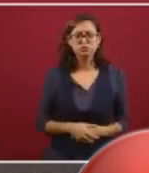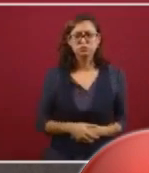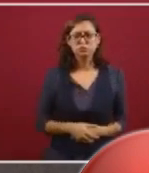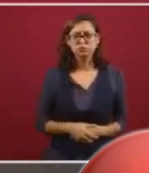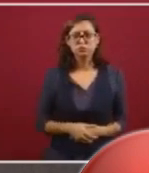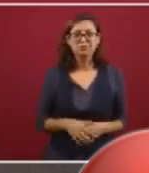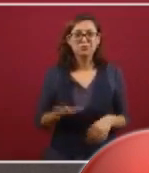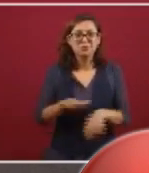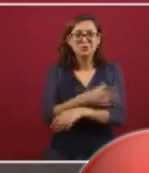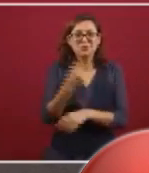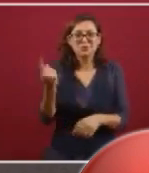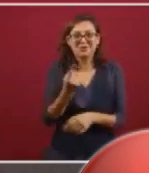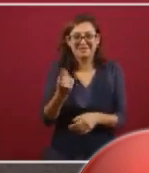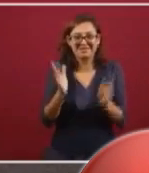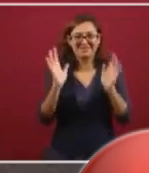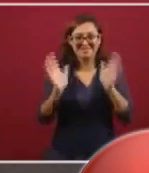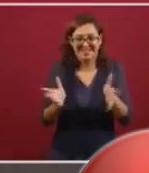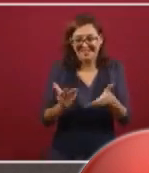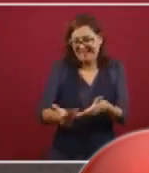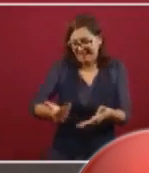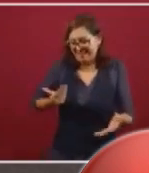porque en el colegio lo preparan